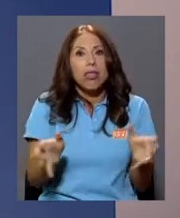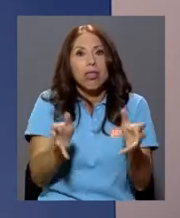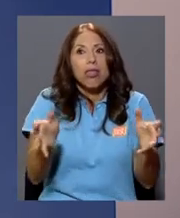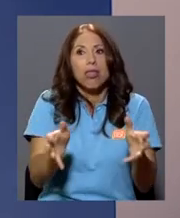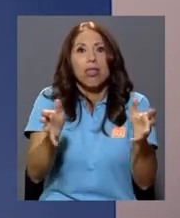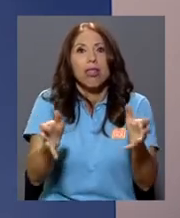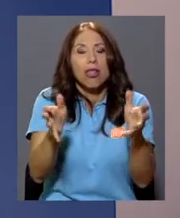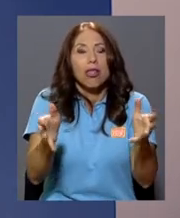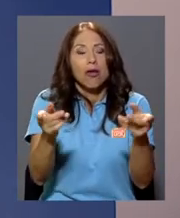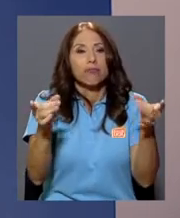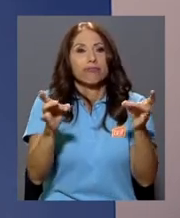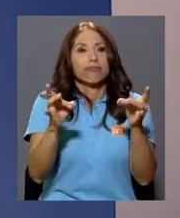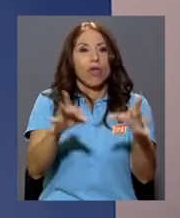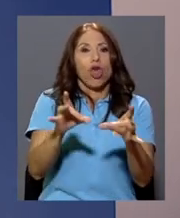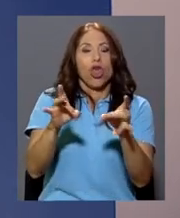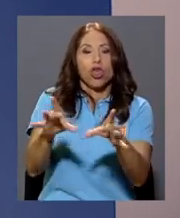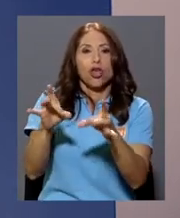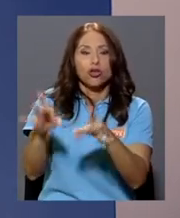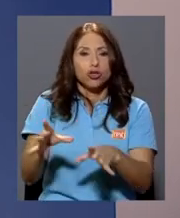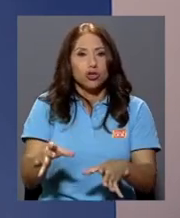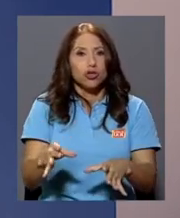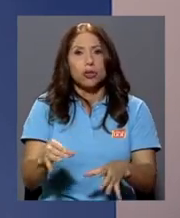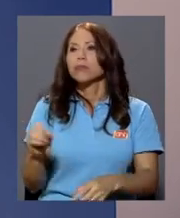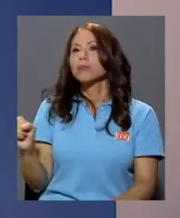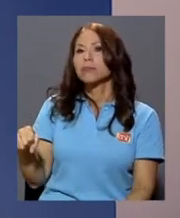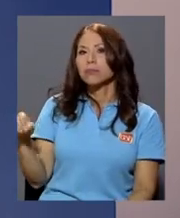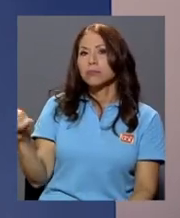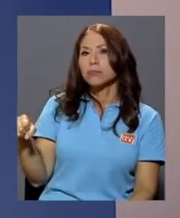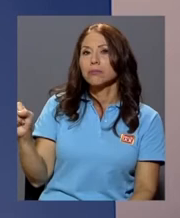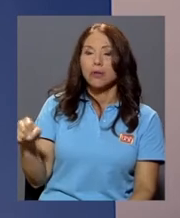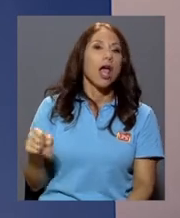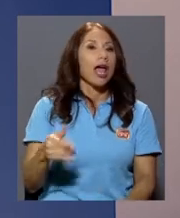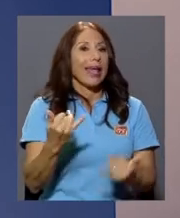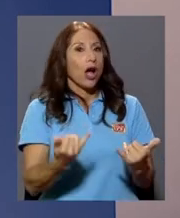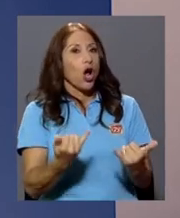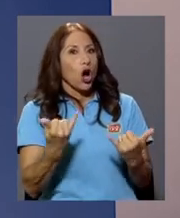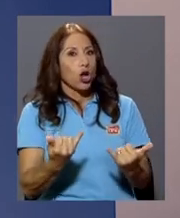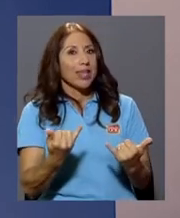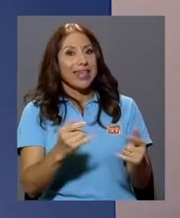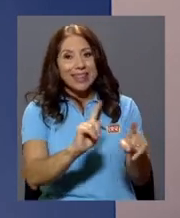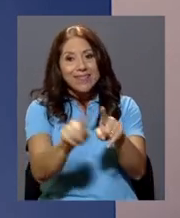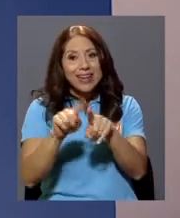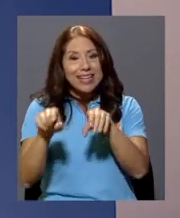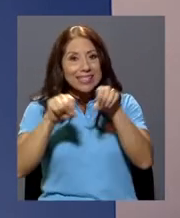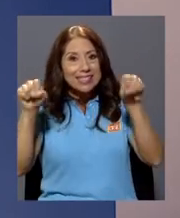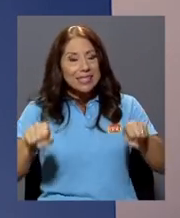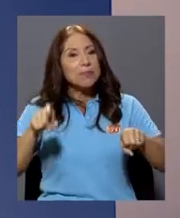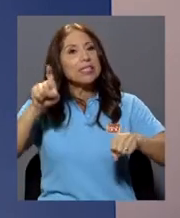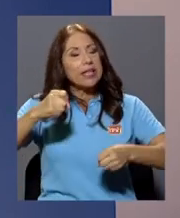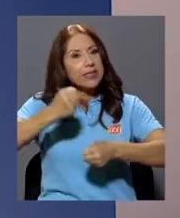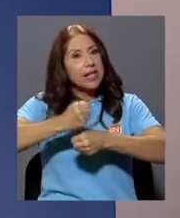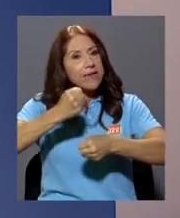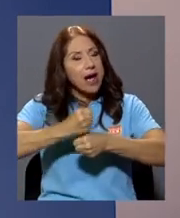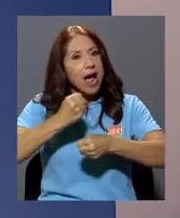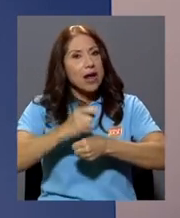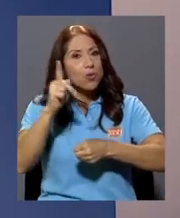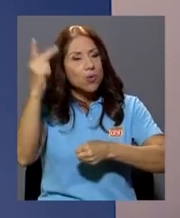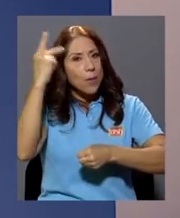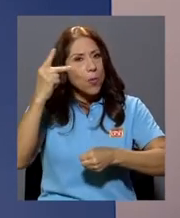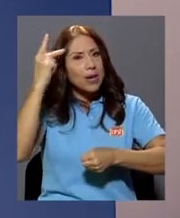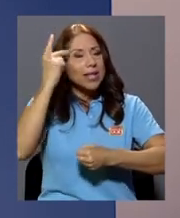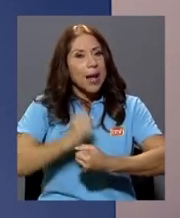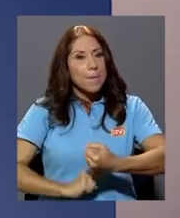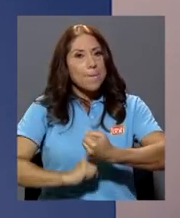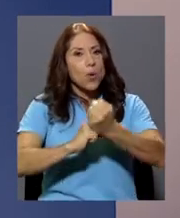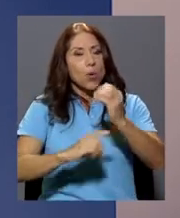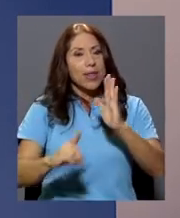de esos odios, totalmente. Y que hoy por hoy, desde los regímenes, debe tratar de trabajarse una política pro